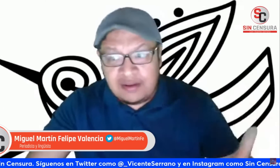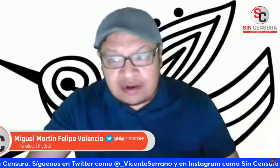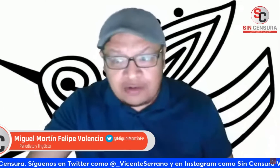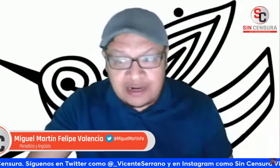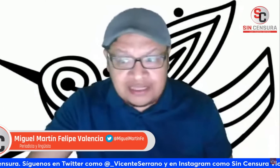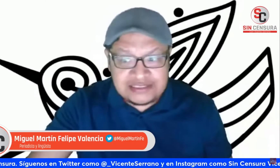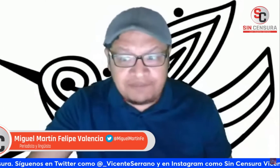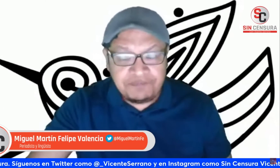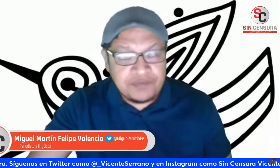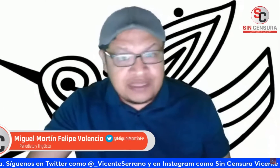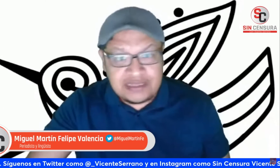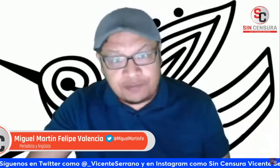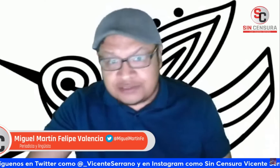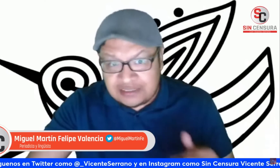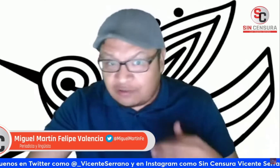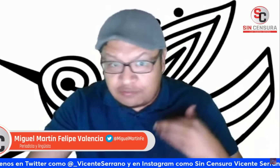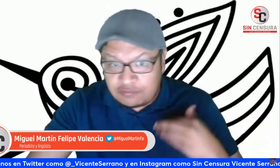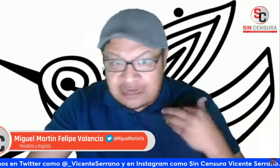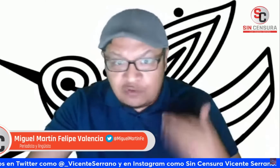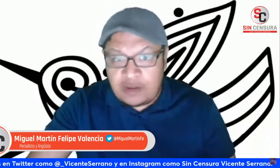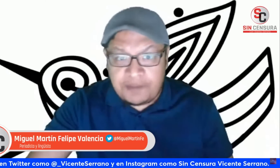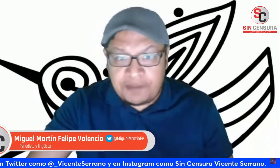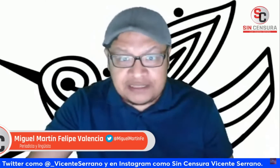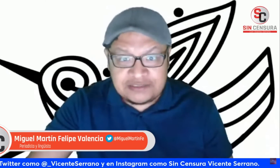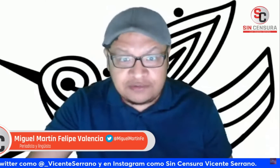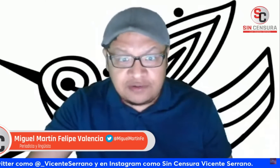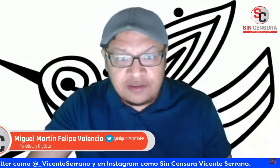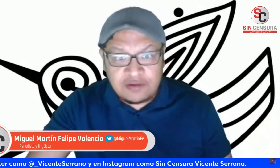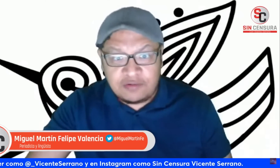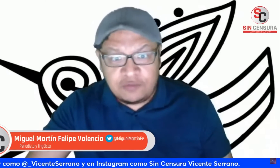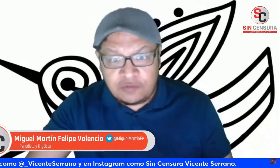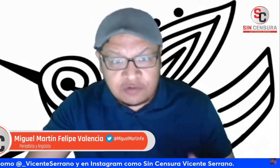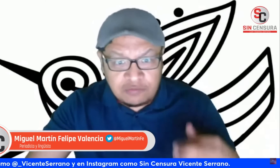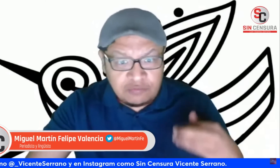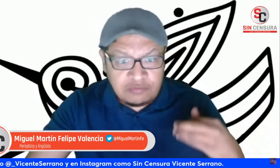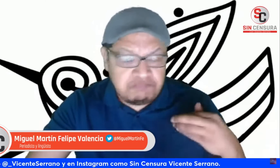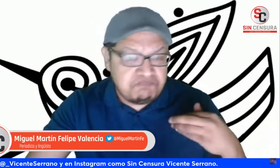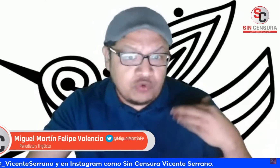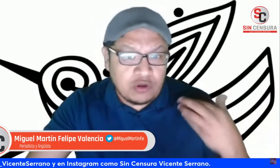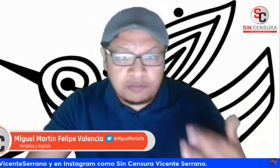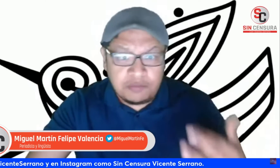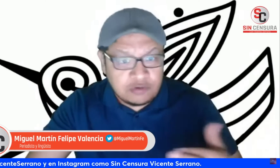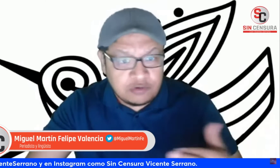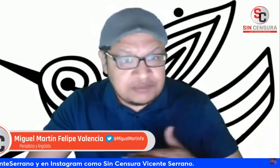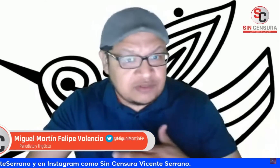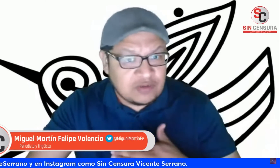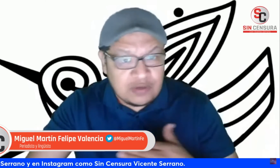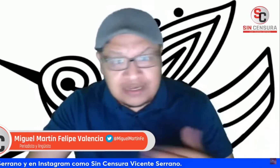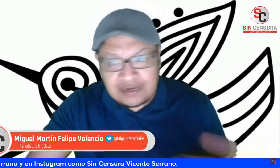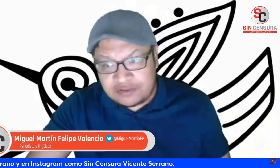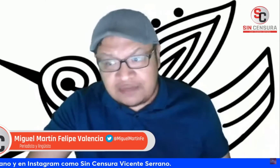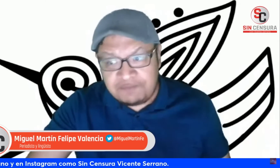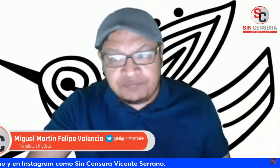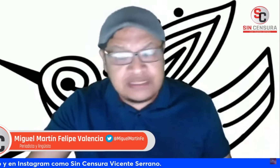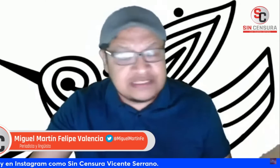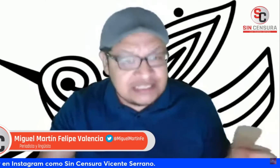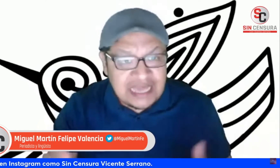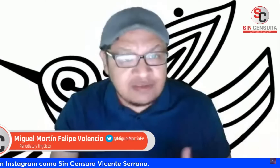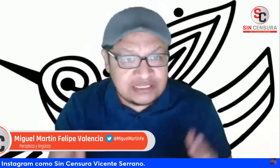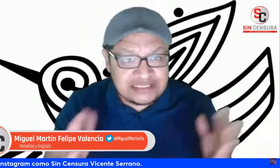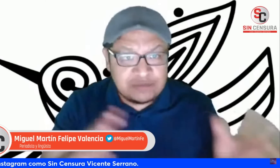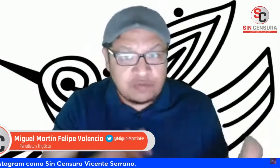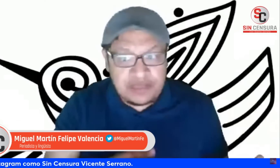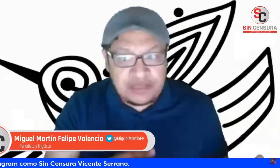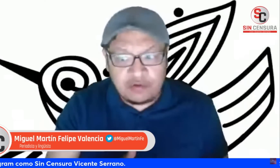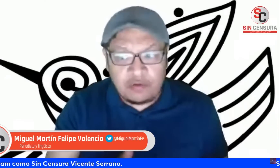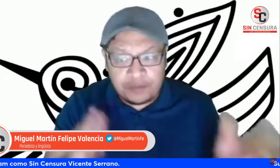con Raúl Araiza, gente por cierto con una nula preparación, con un nulo conocimiento de cualquier cosa,